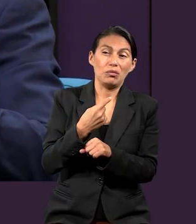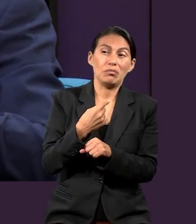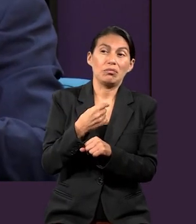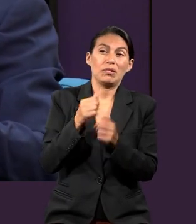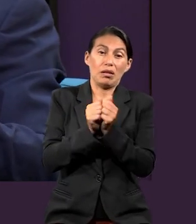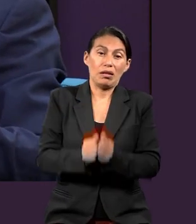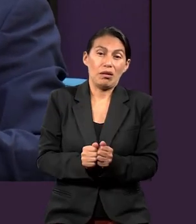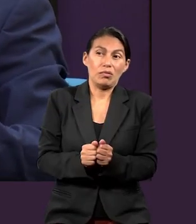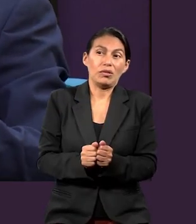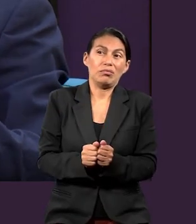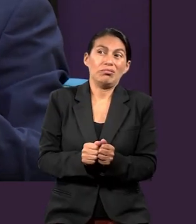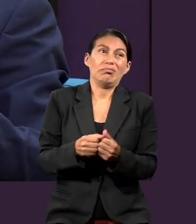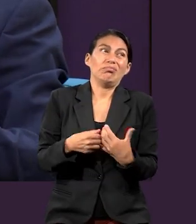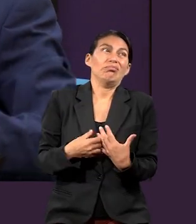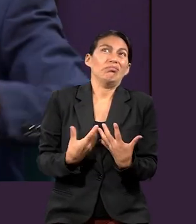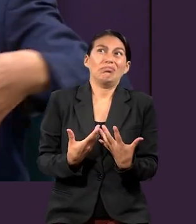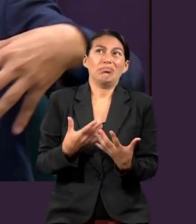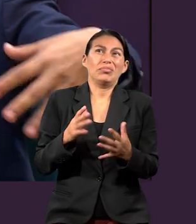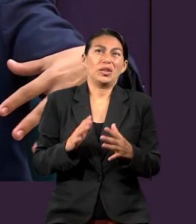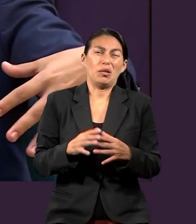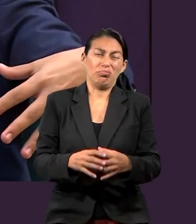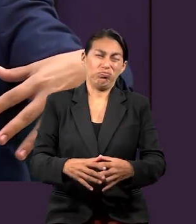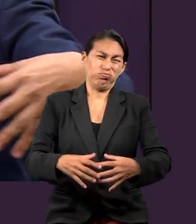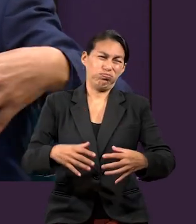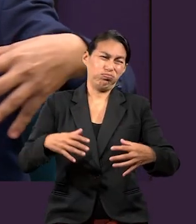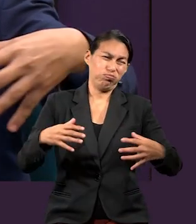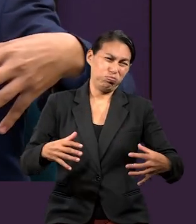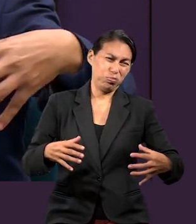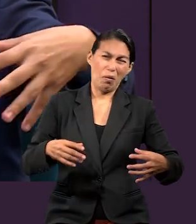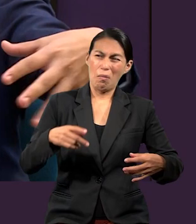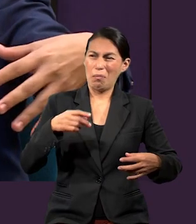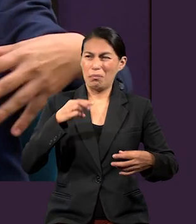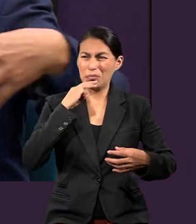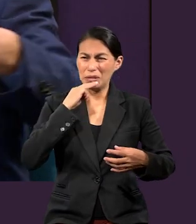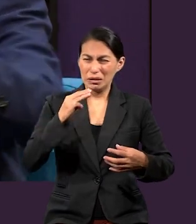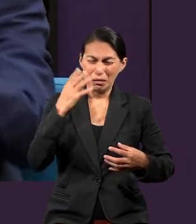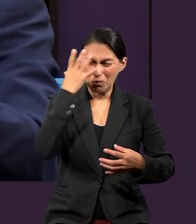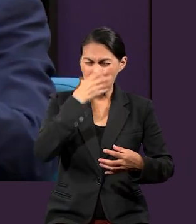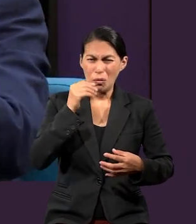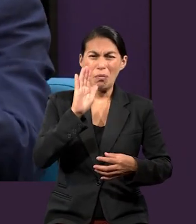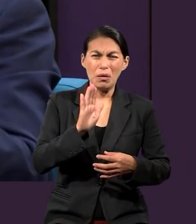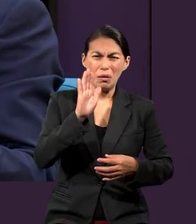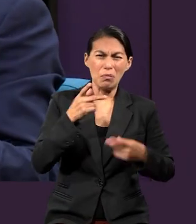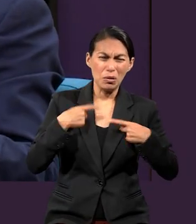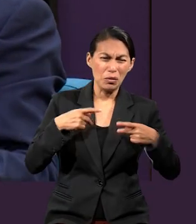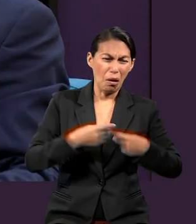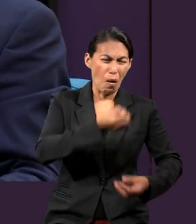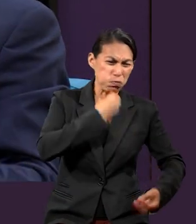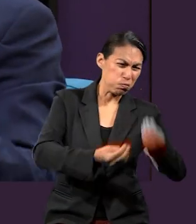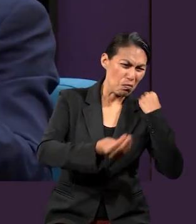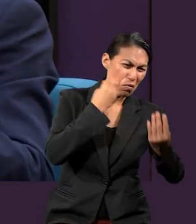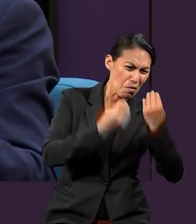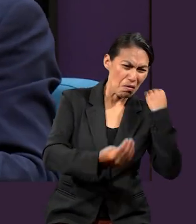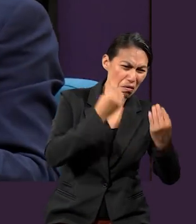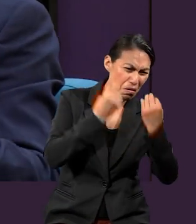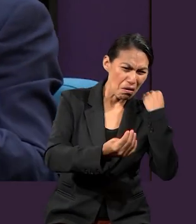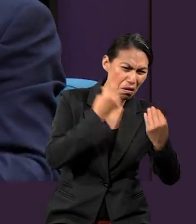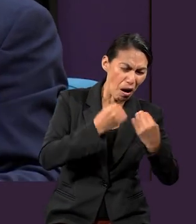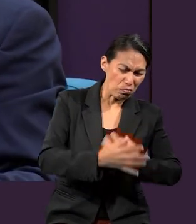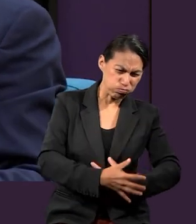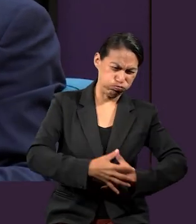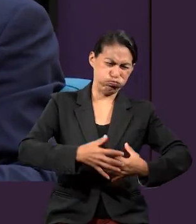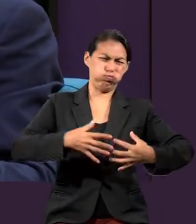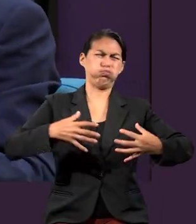a veces podemos llegar a convertirnos en obesos, ¿no? Porque tenemos un mensaje tan lindo y queremos comerlo nada más nosotros. No, es que debemos